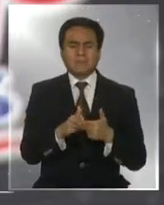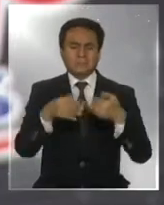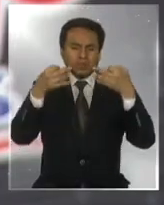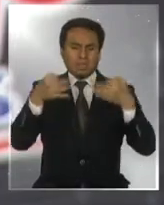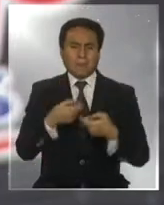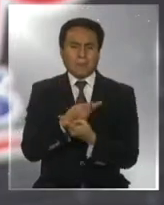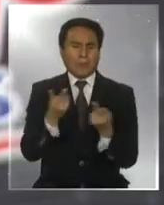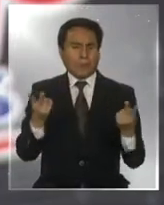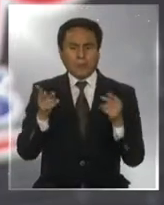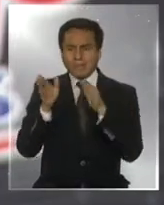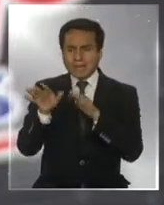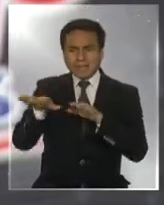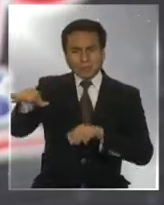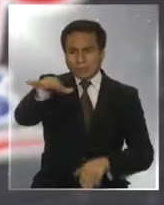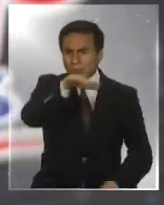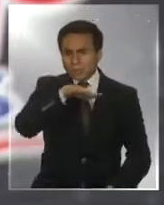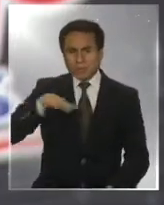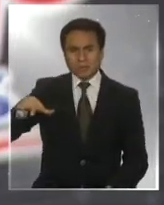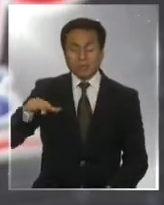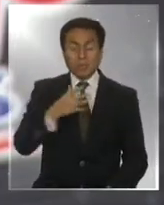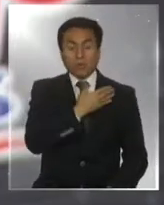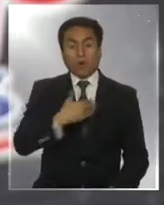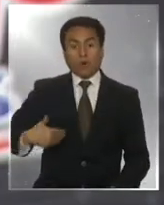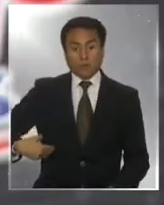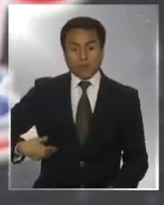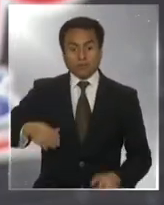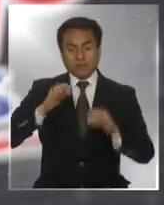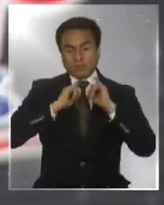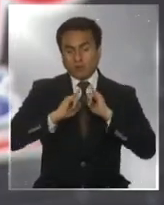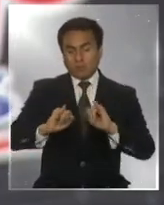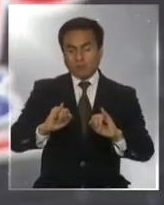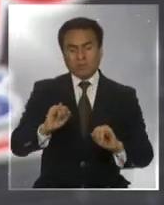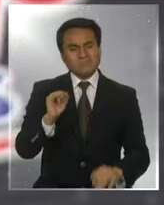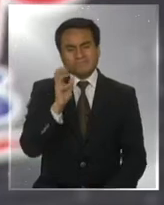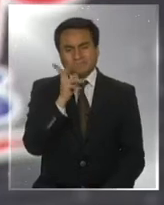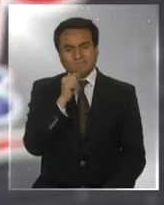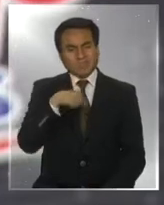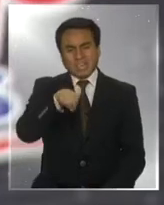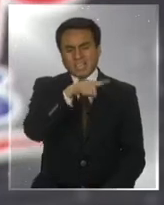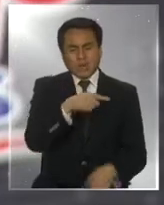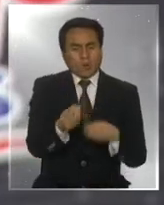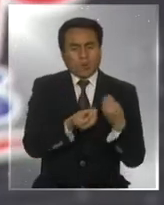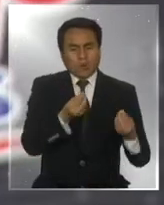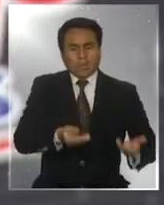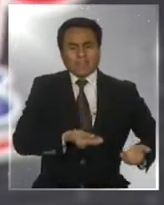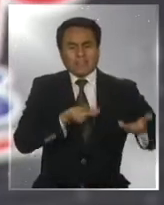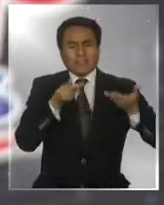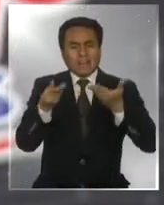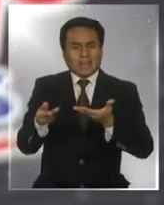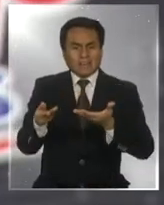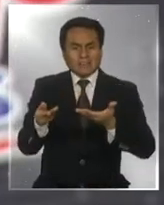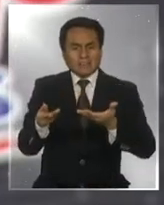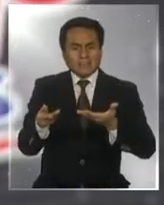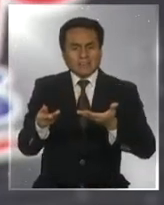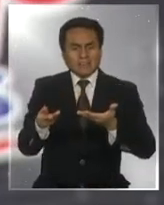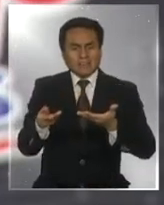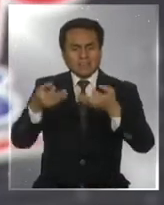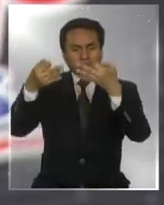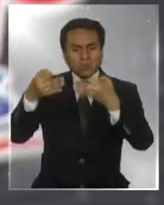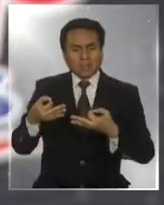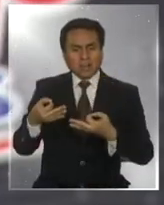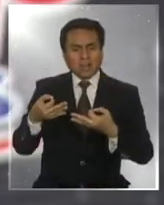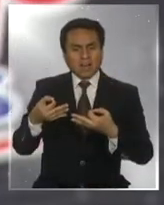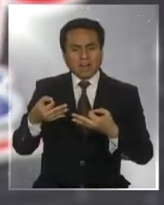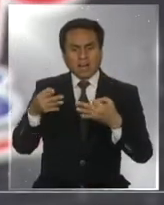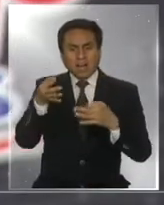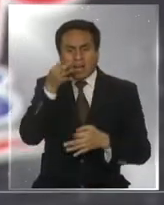seguridad pública. Y eso es lo que el gobierno acaba de informar, que no tiene cómo entregar la seguridad